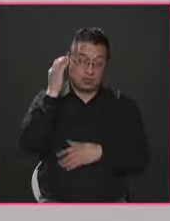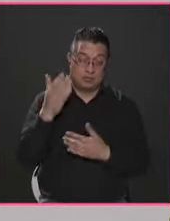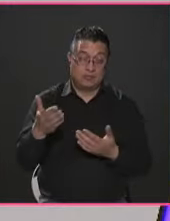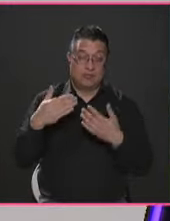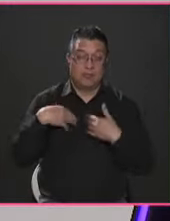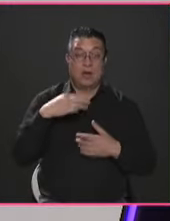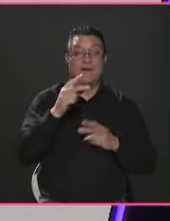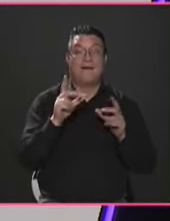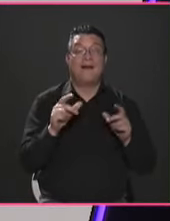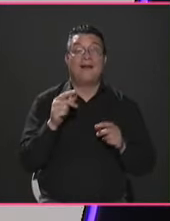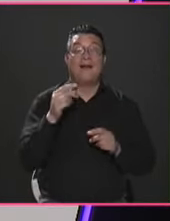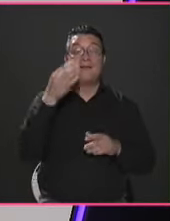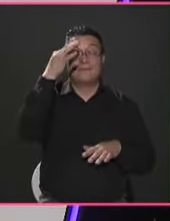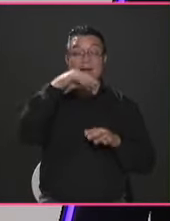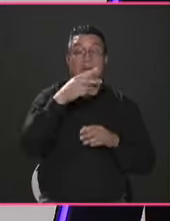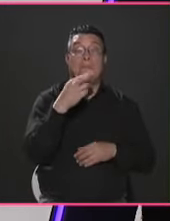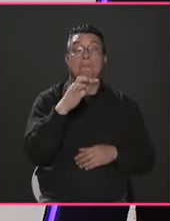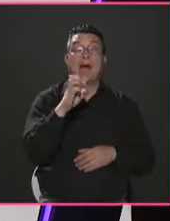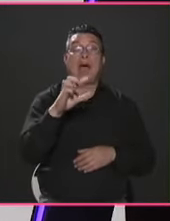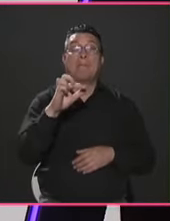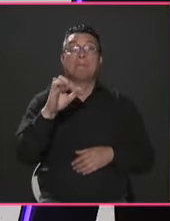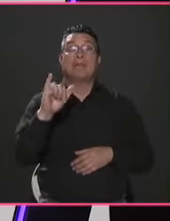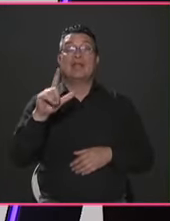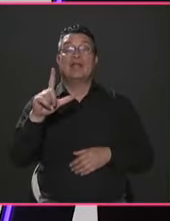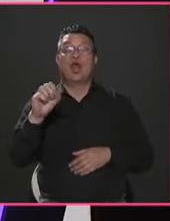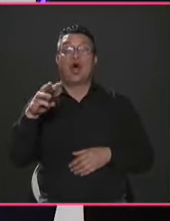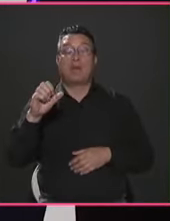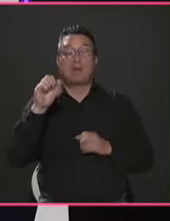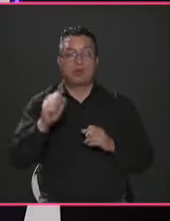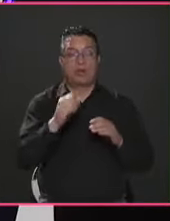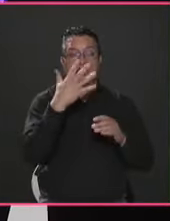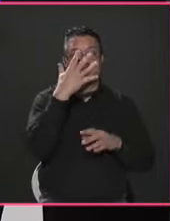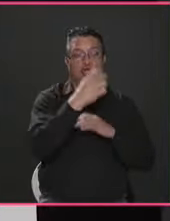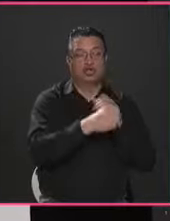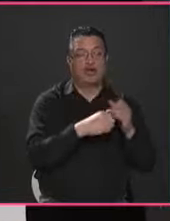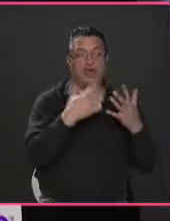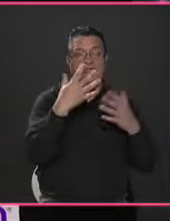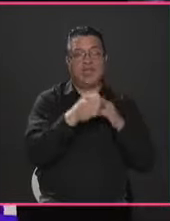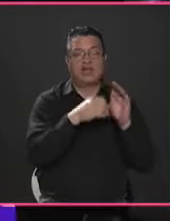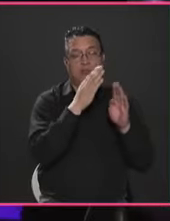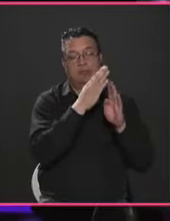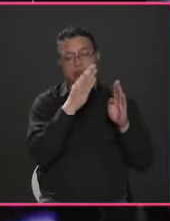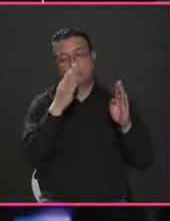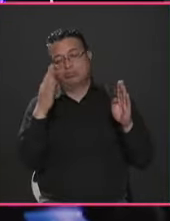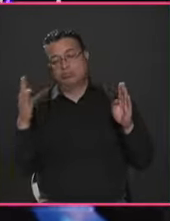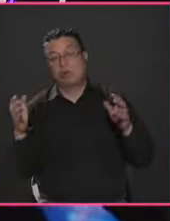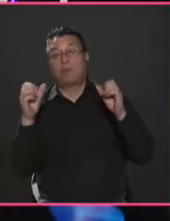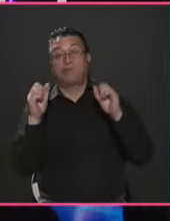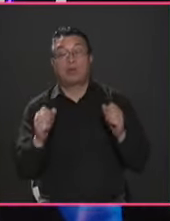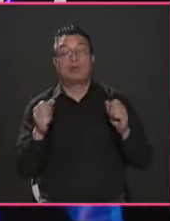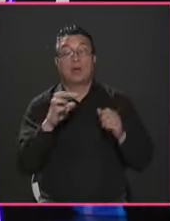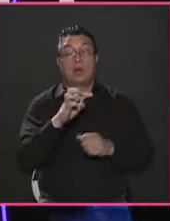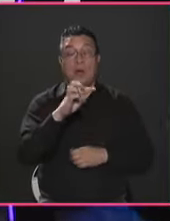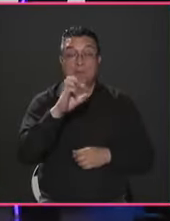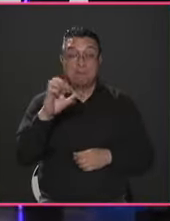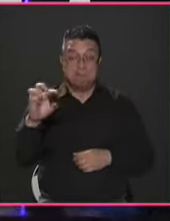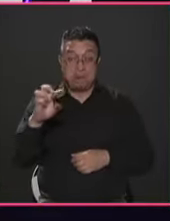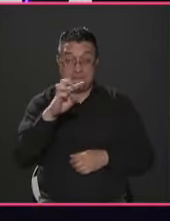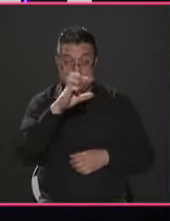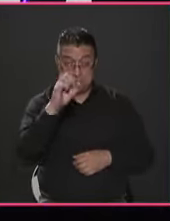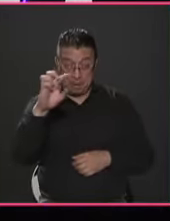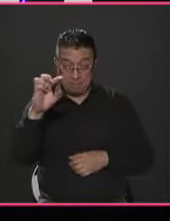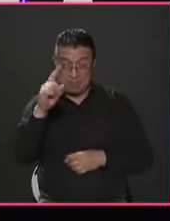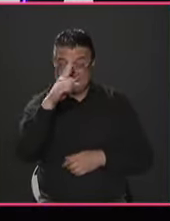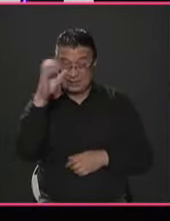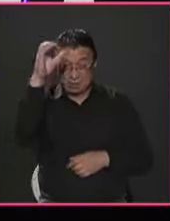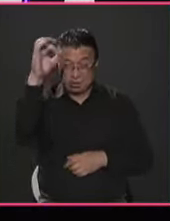papiloma hasta que aparece una lesión pueden pasar 5 años 10 años etcétera entonces Incluso si es que el pap fuese 100%